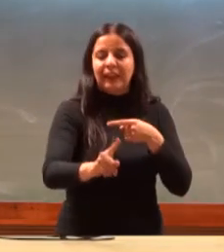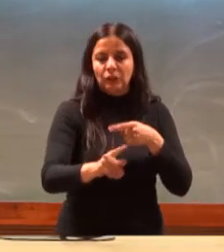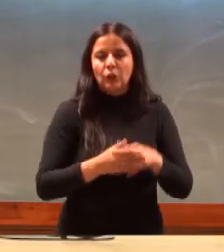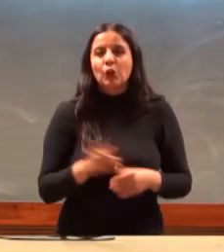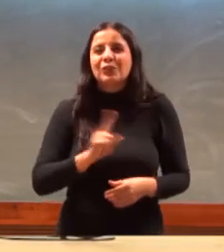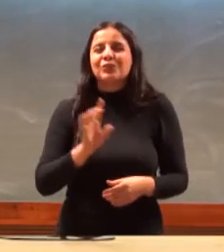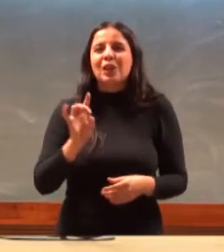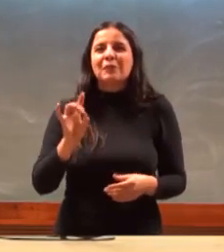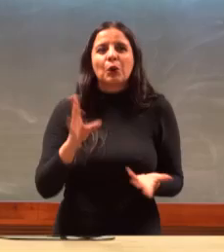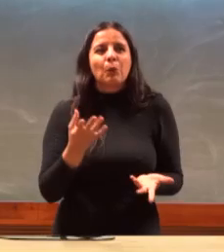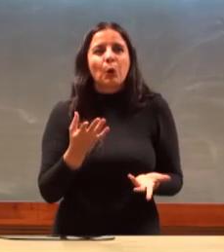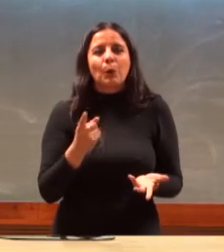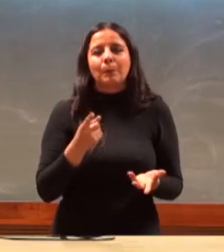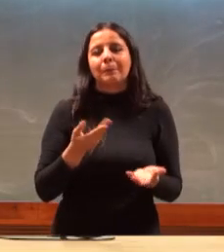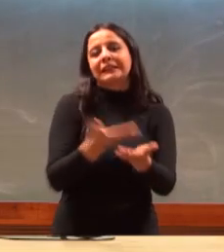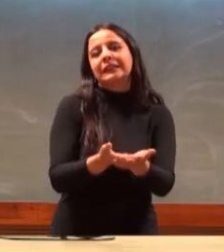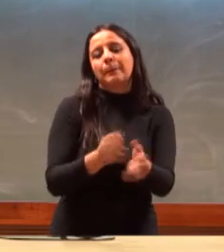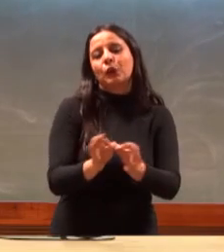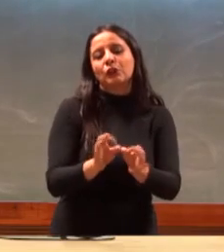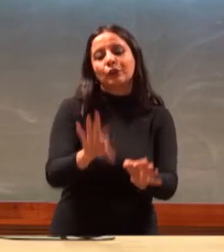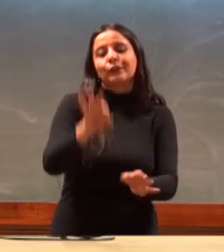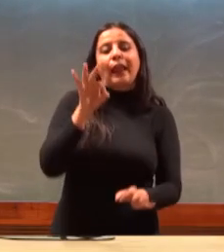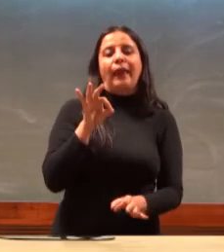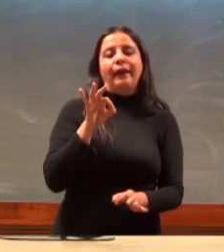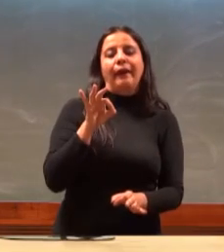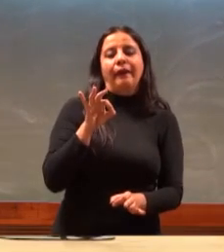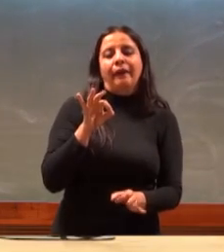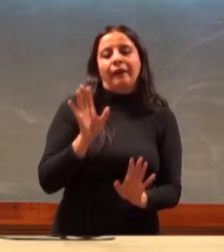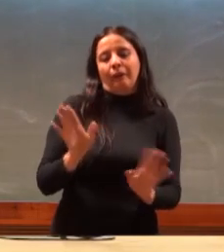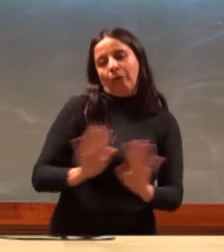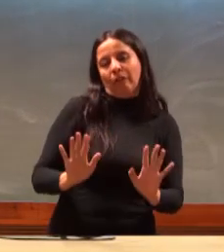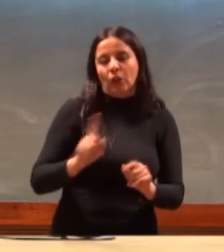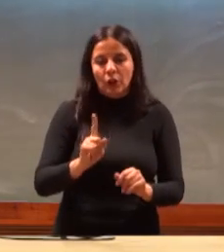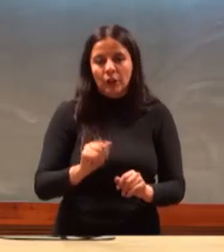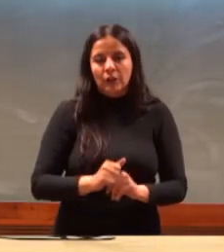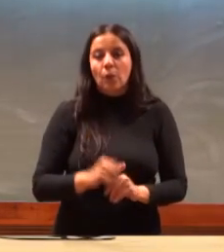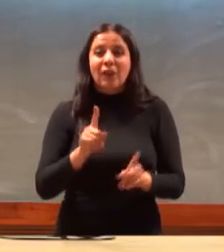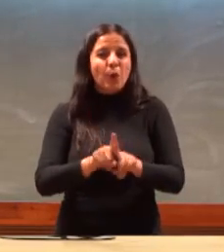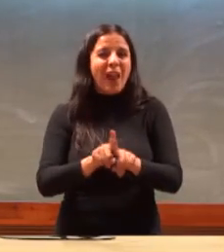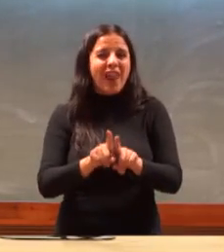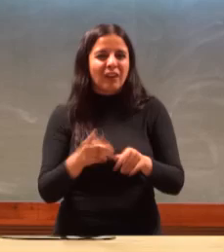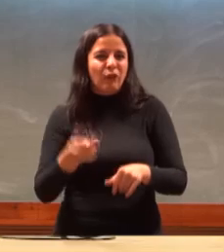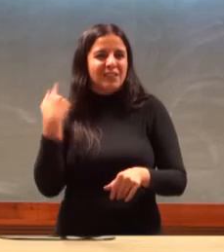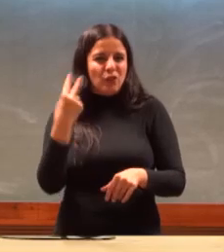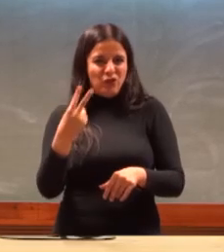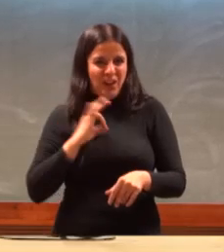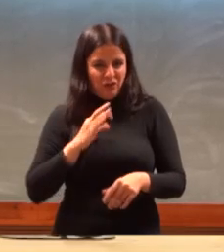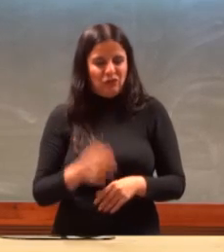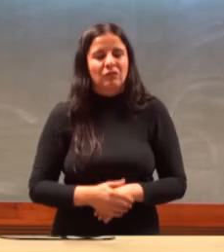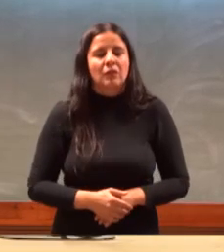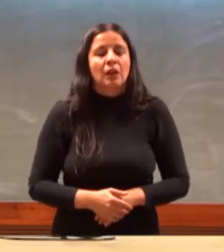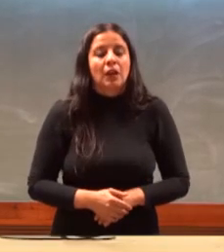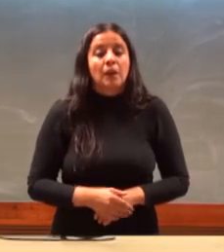una una presentación de proyectos y que sean elegidos como el intento que hizo hubo hace unos años por último un cambio importante